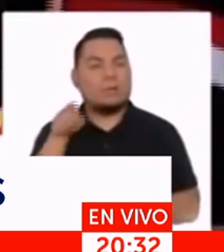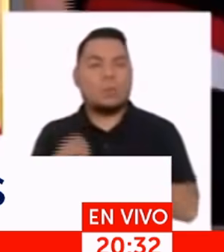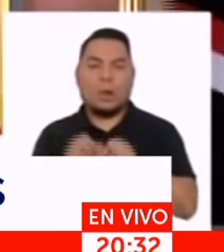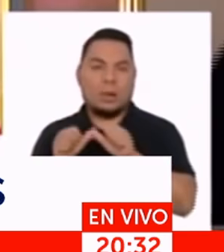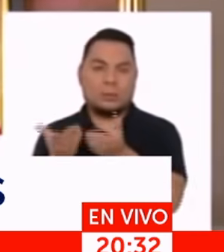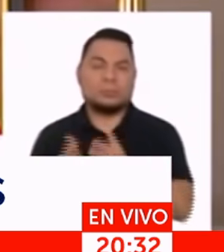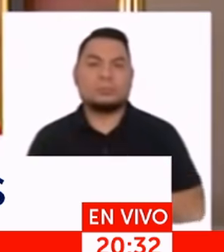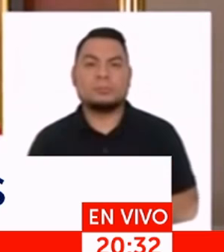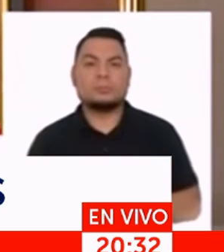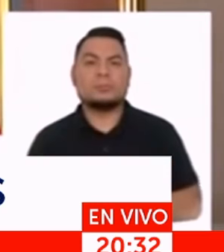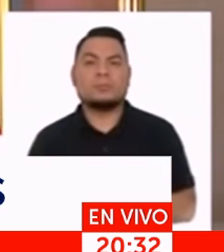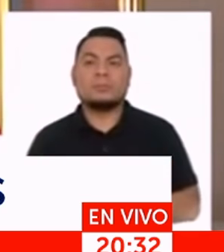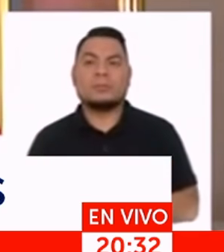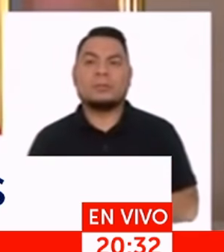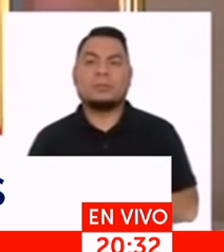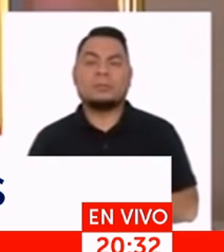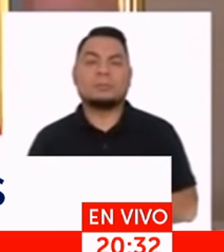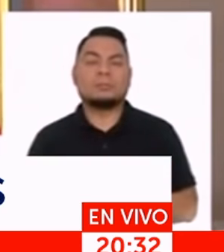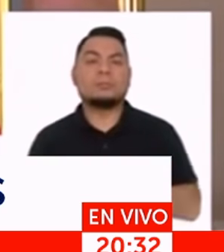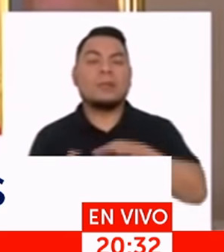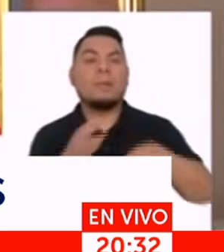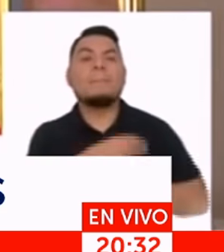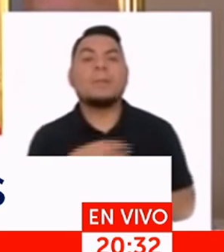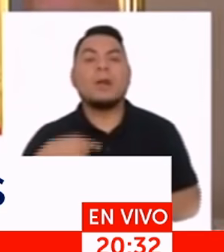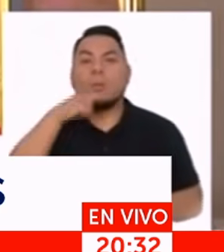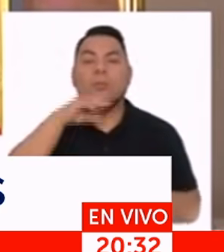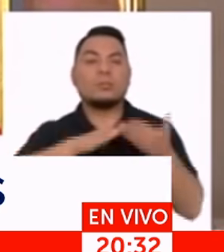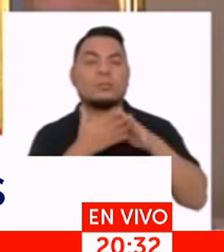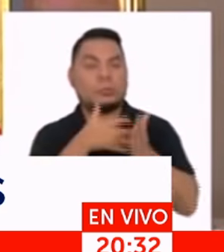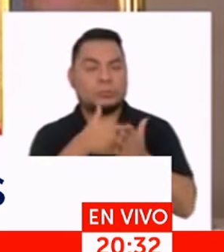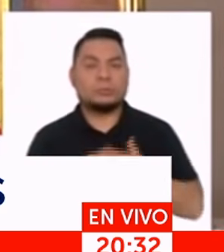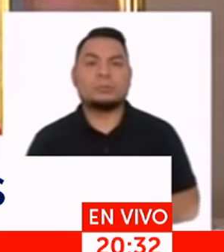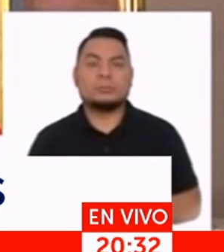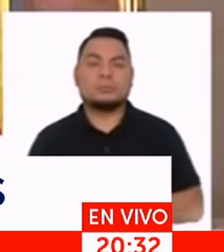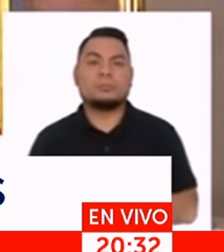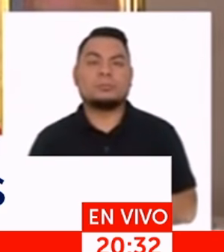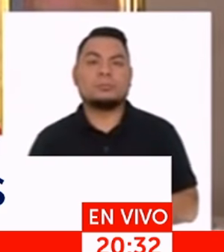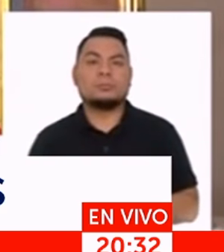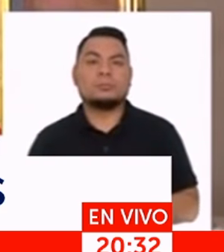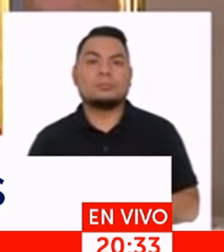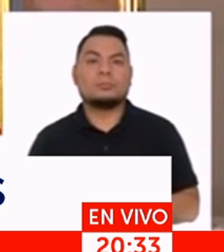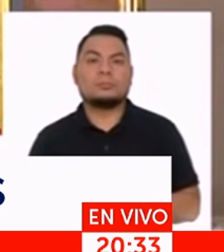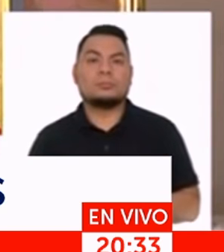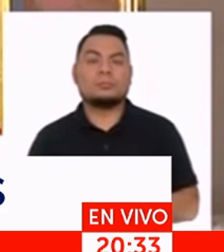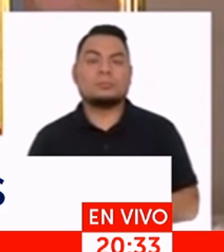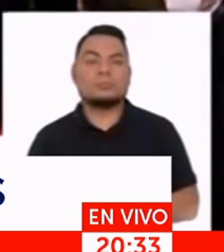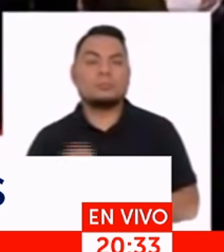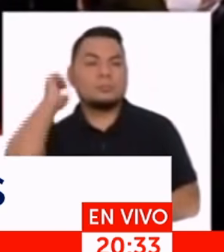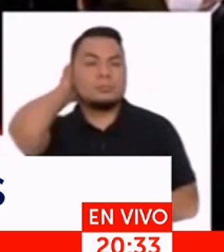este gabinete presidido ahora por la presidenta del Consejo de Ministros, la señora